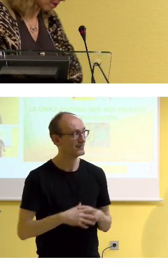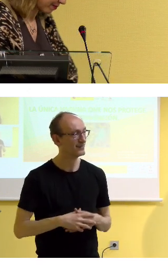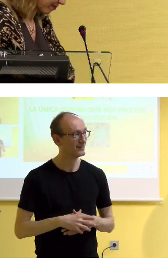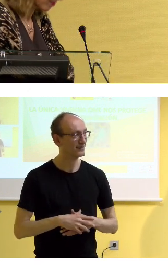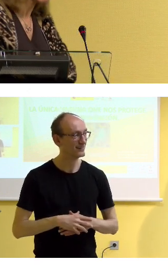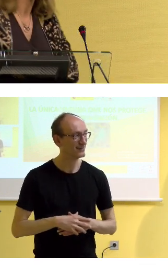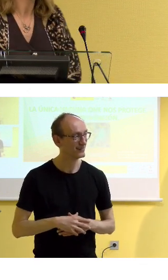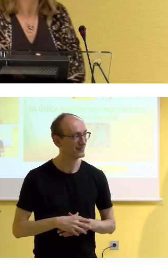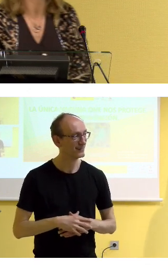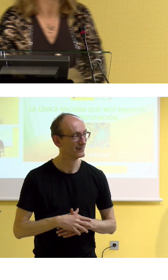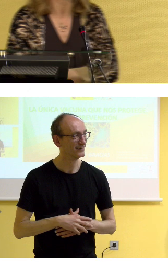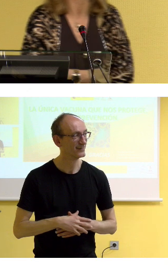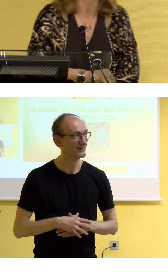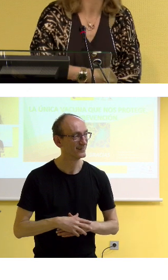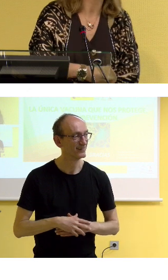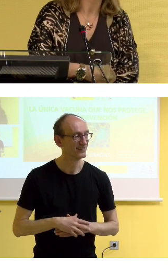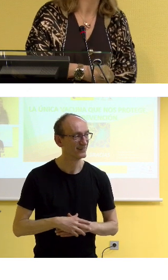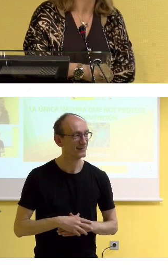micro.